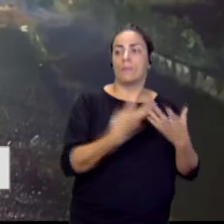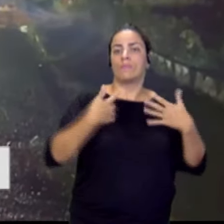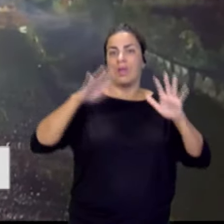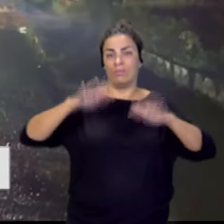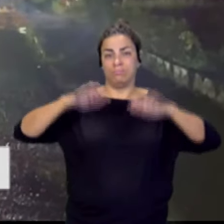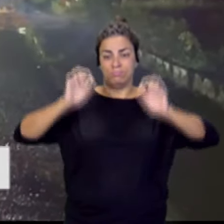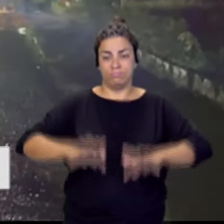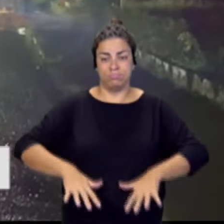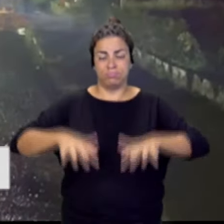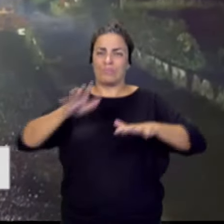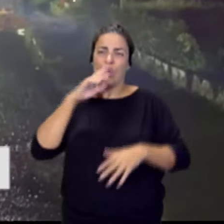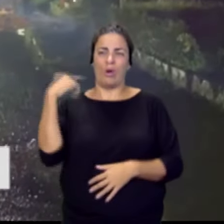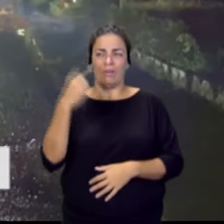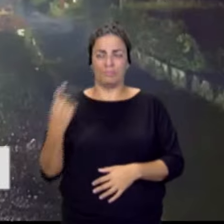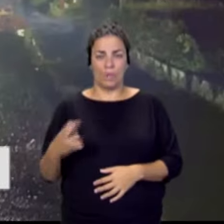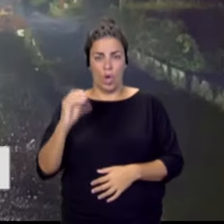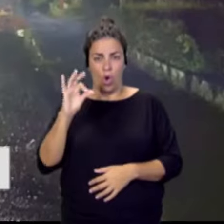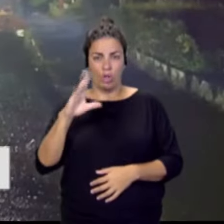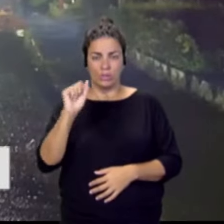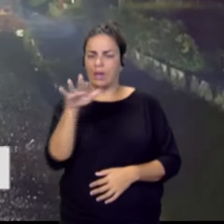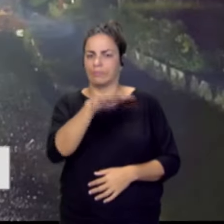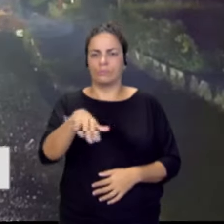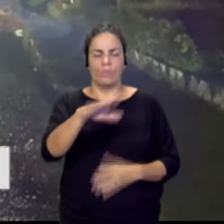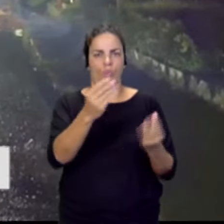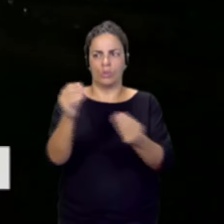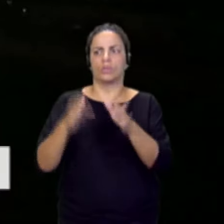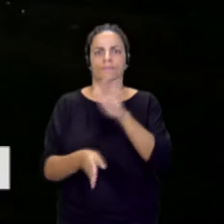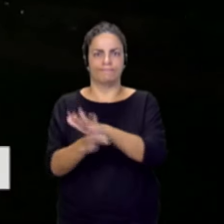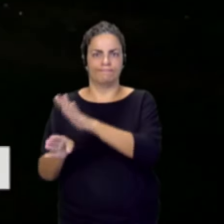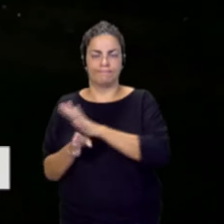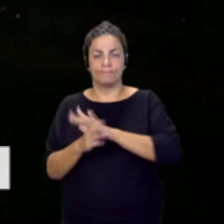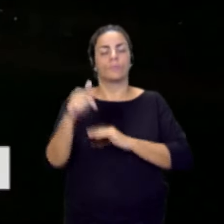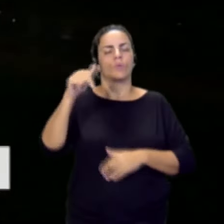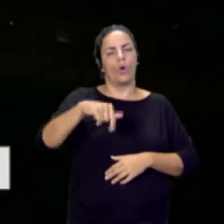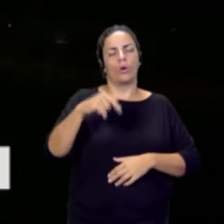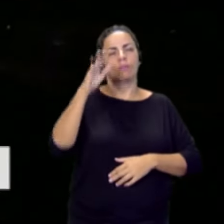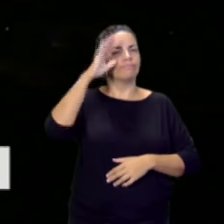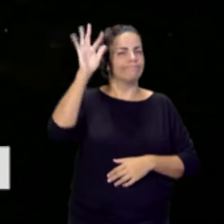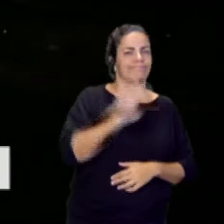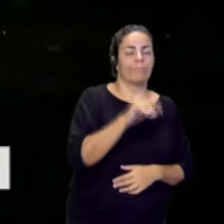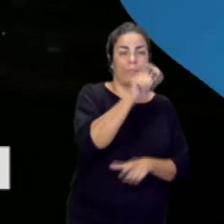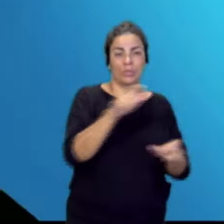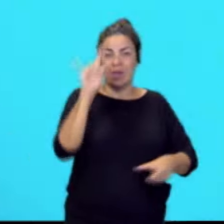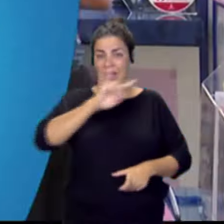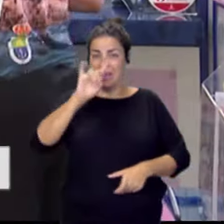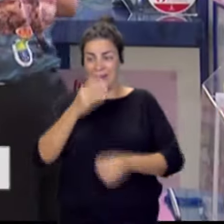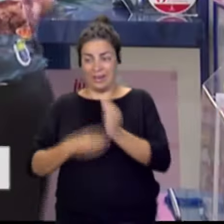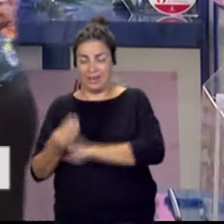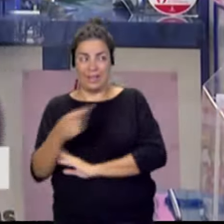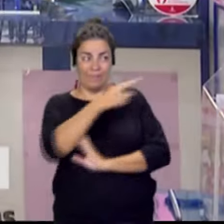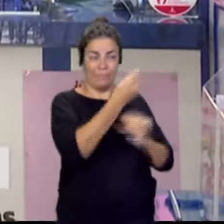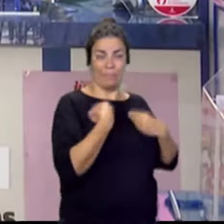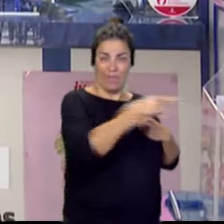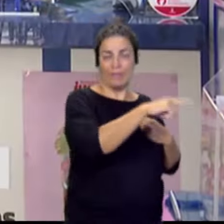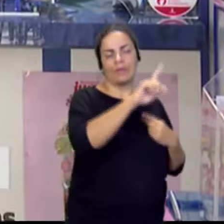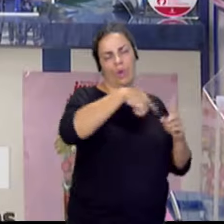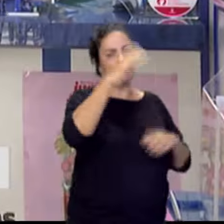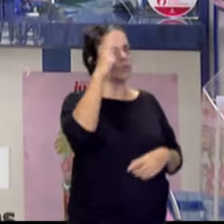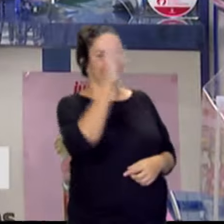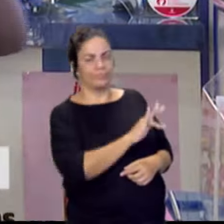Óscar en muchas poblaciones. Durante este programa escucharemos los testimonios de algunos canarios que están allí. En menos